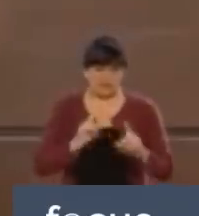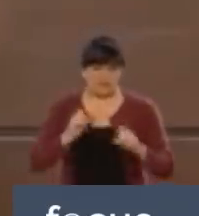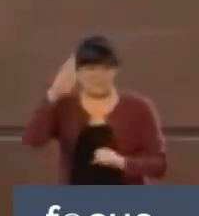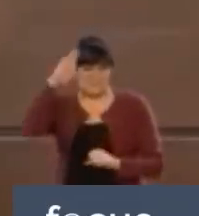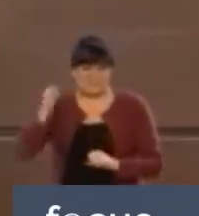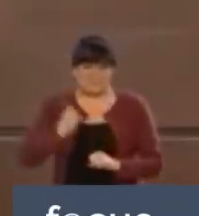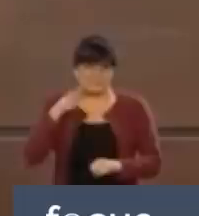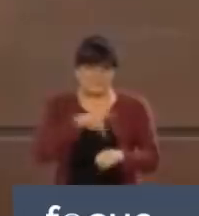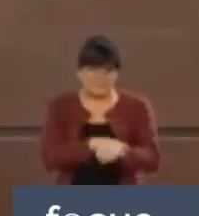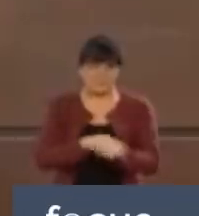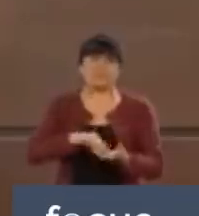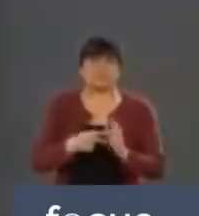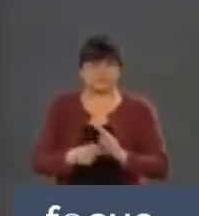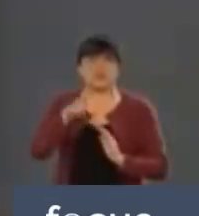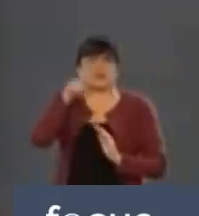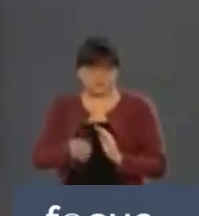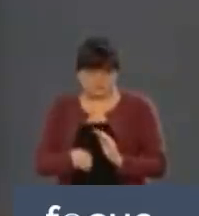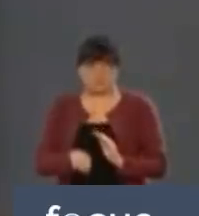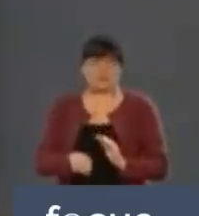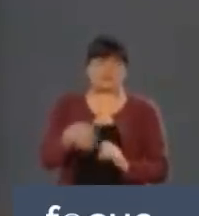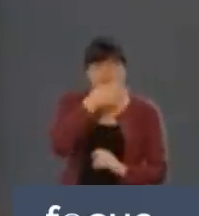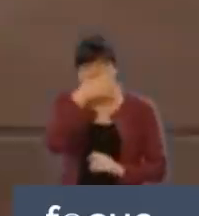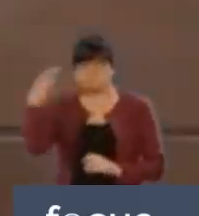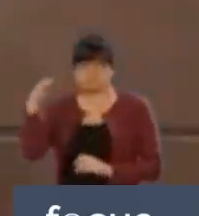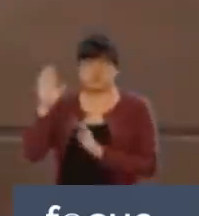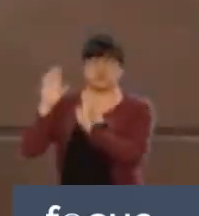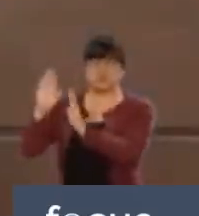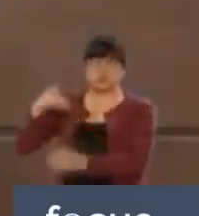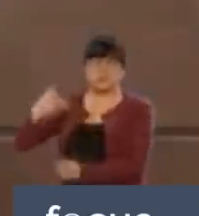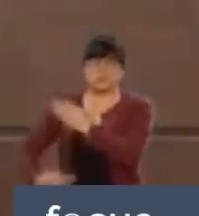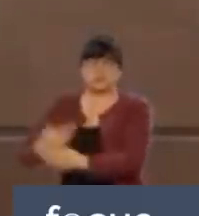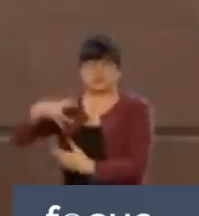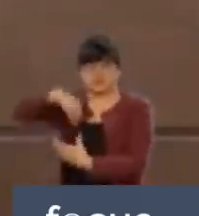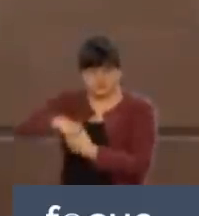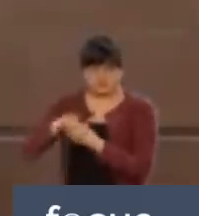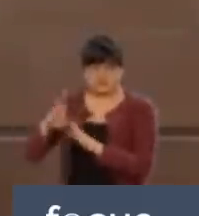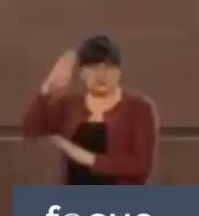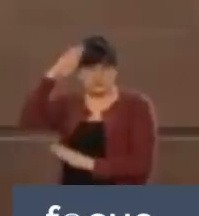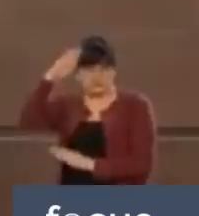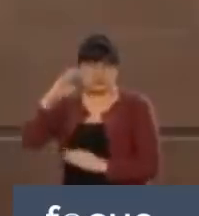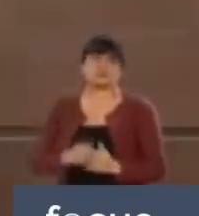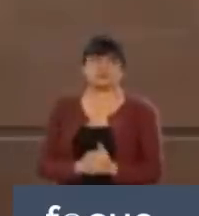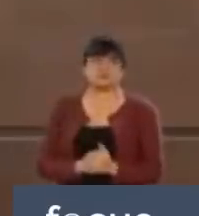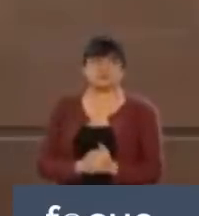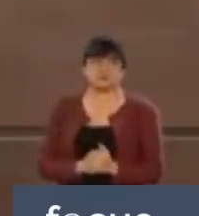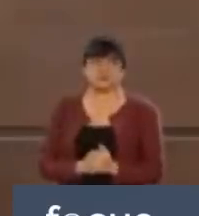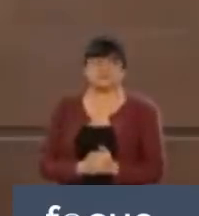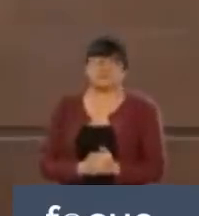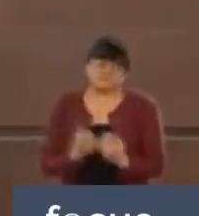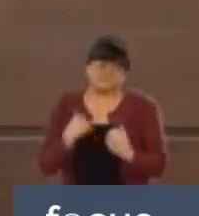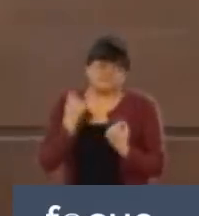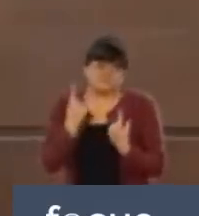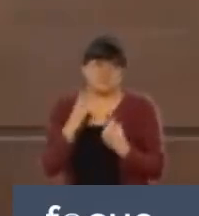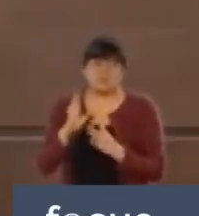procedimiento interno de la Inspección General de la Policía. El procedimiento interno de la Inspección General de la Policía, pues, es un instrumento y en